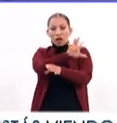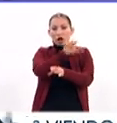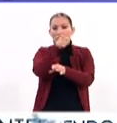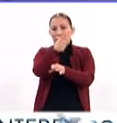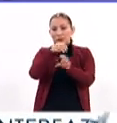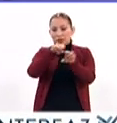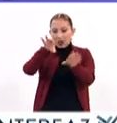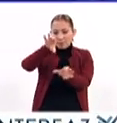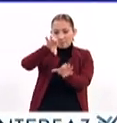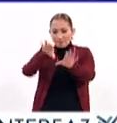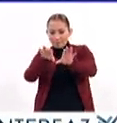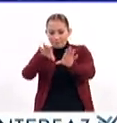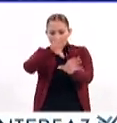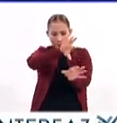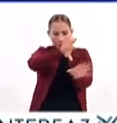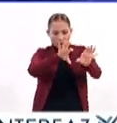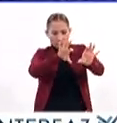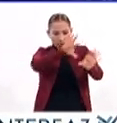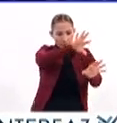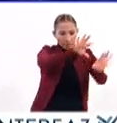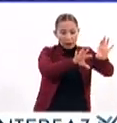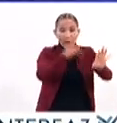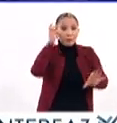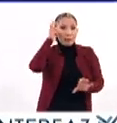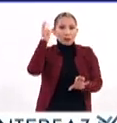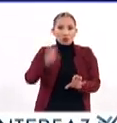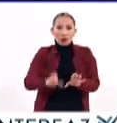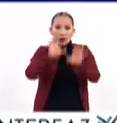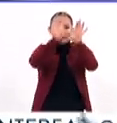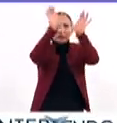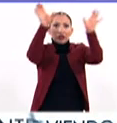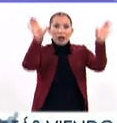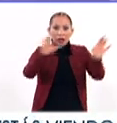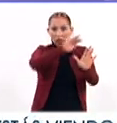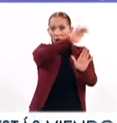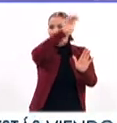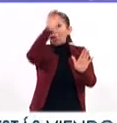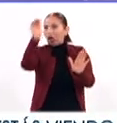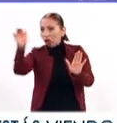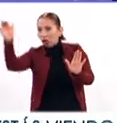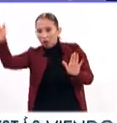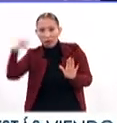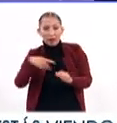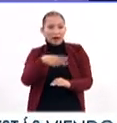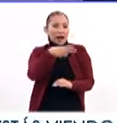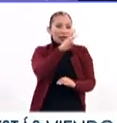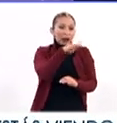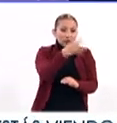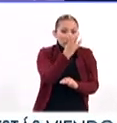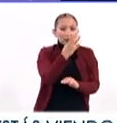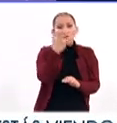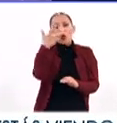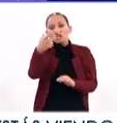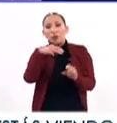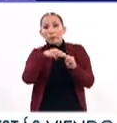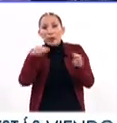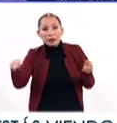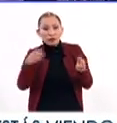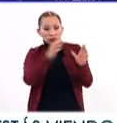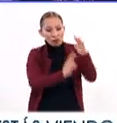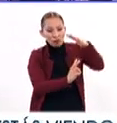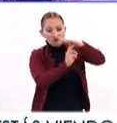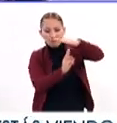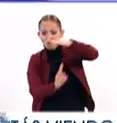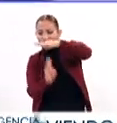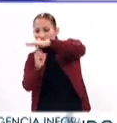para nivelarla. Nomás que acá en Pachuca, por ejemplo, nos quedaban bases de 14 metros o de 8 metros de alto que teníamos que